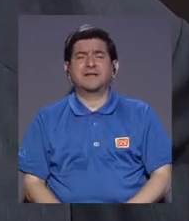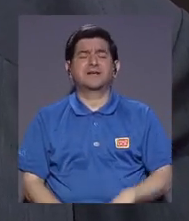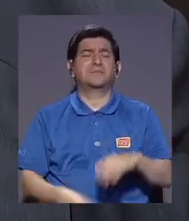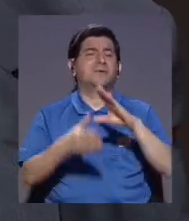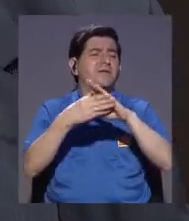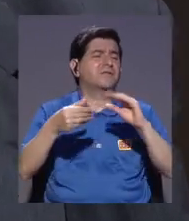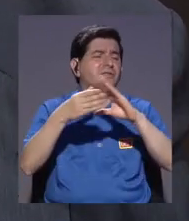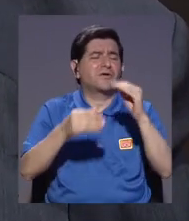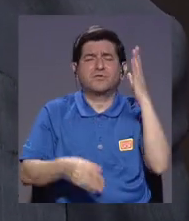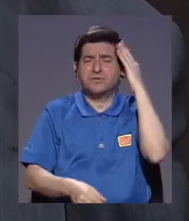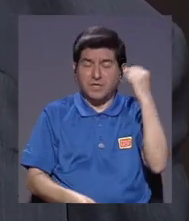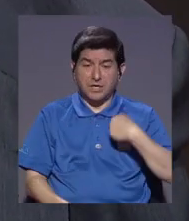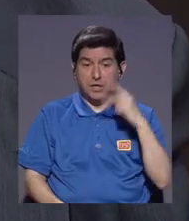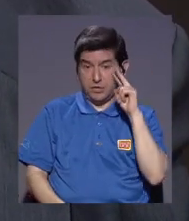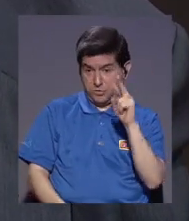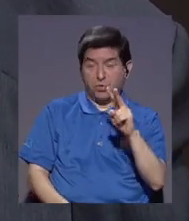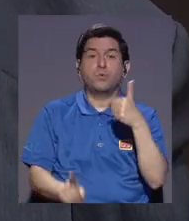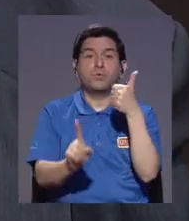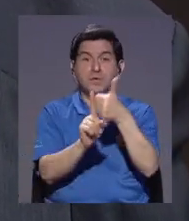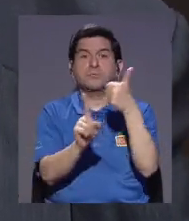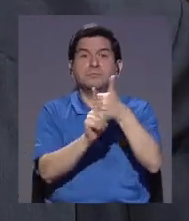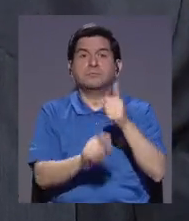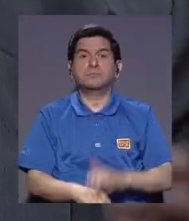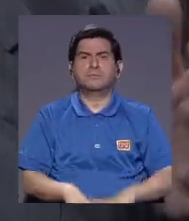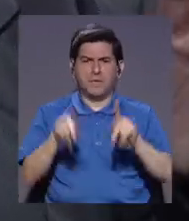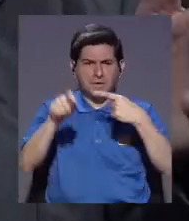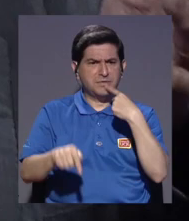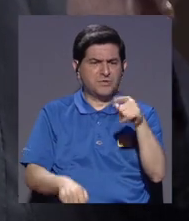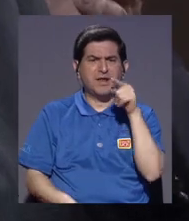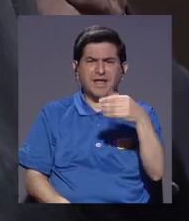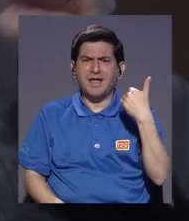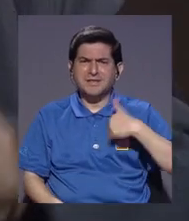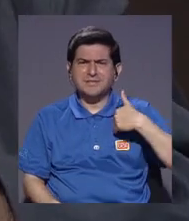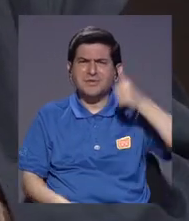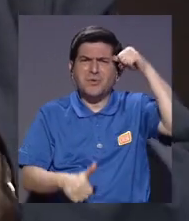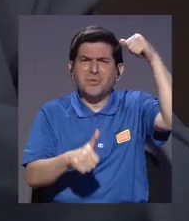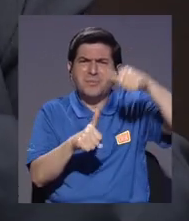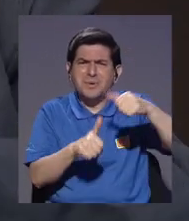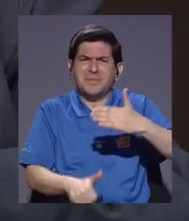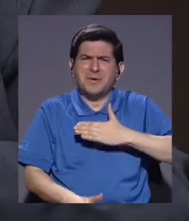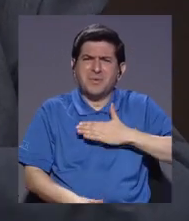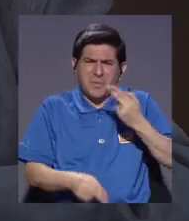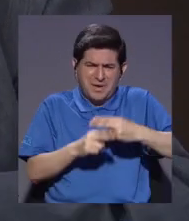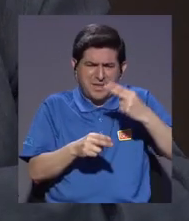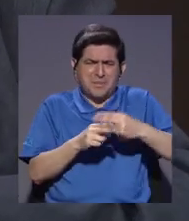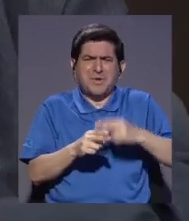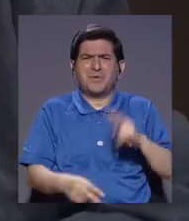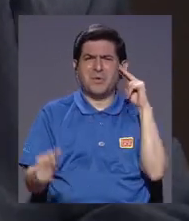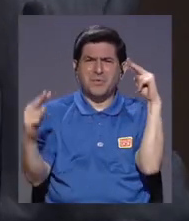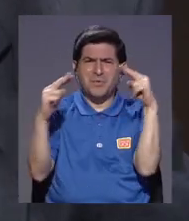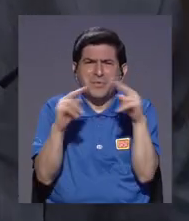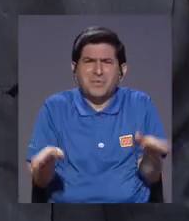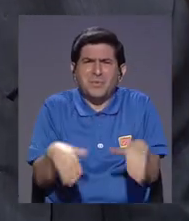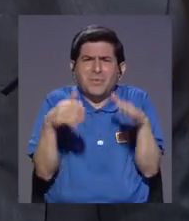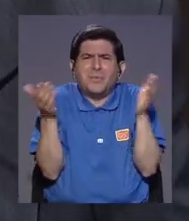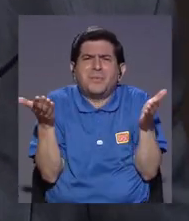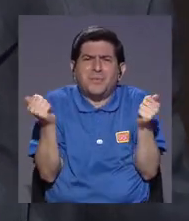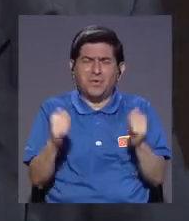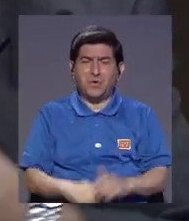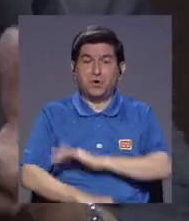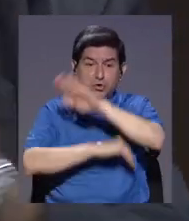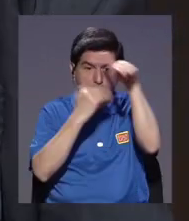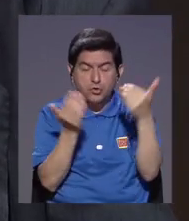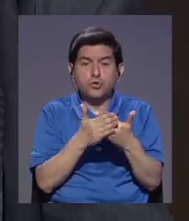anécdotas de las que fui testigo y quiera en tres días pero como este señor se acuerda de mí de mi nombre no me conoció etcétera